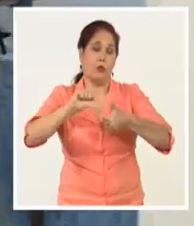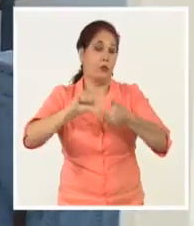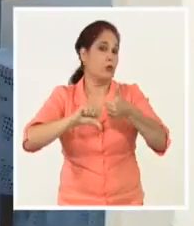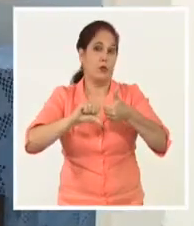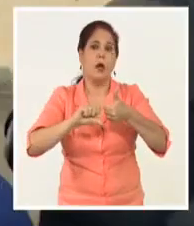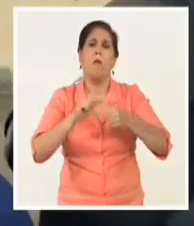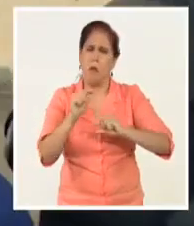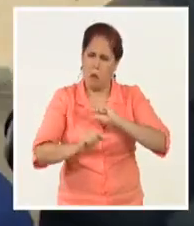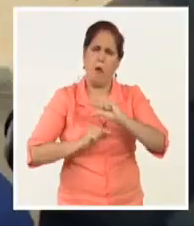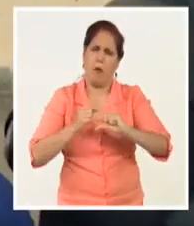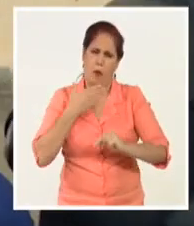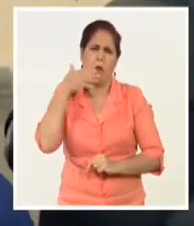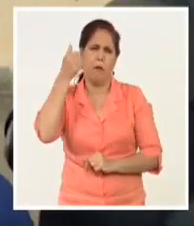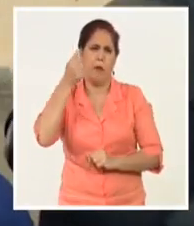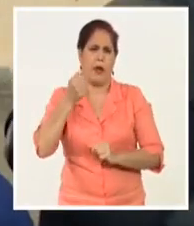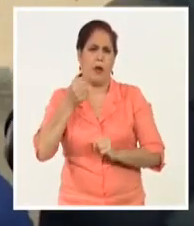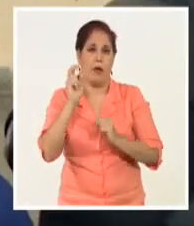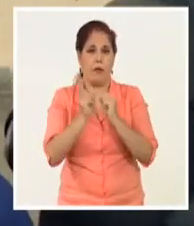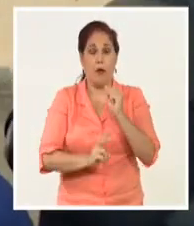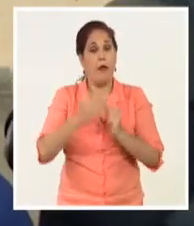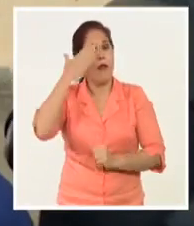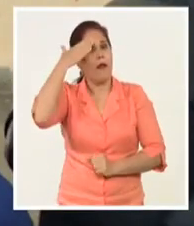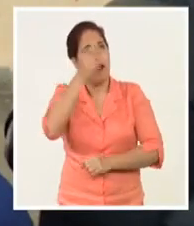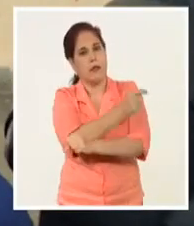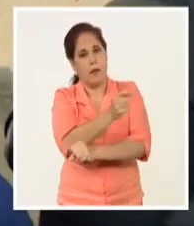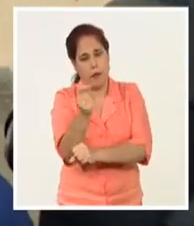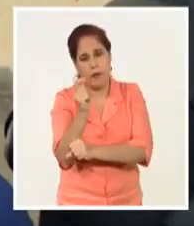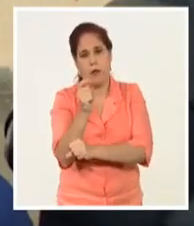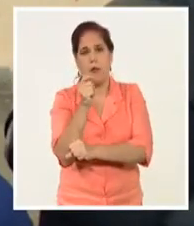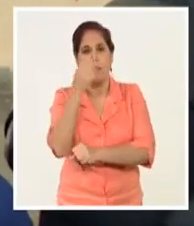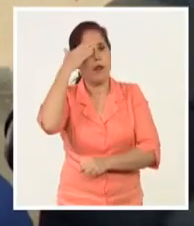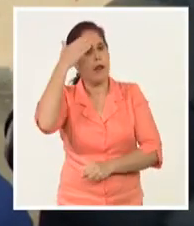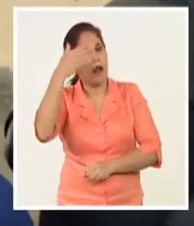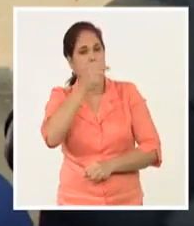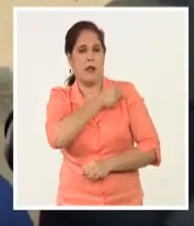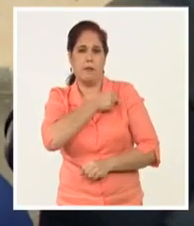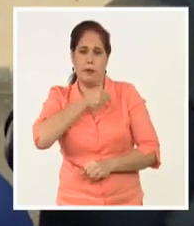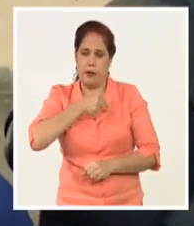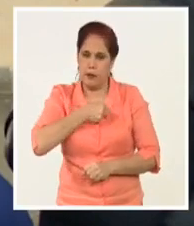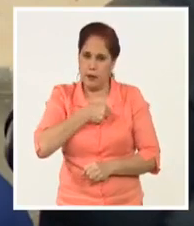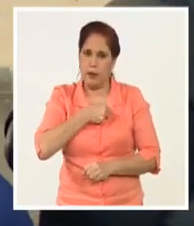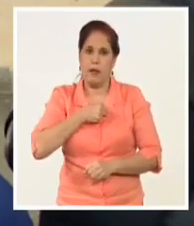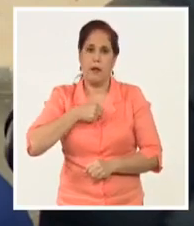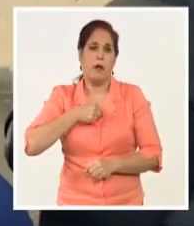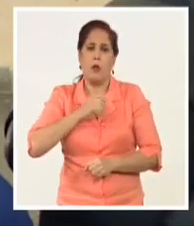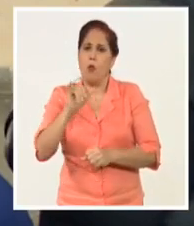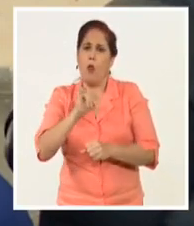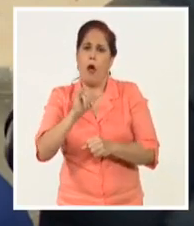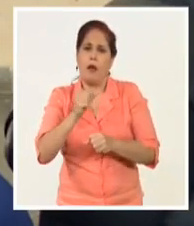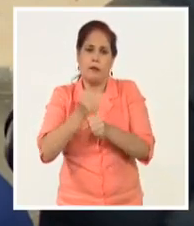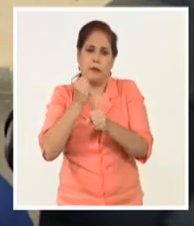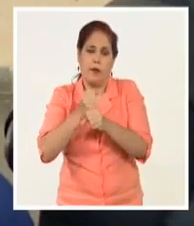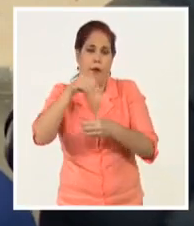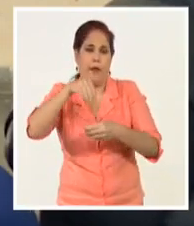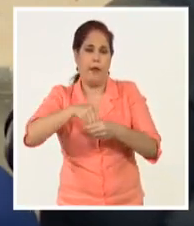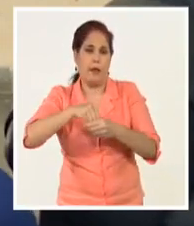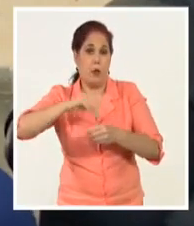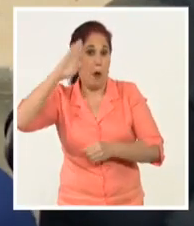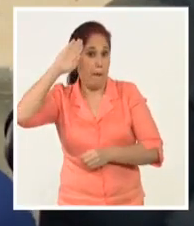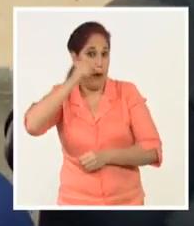ha ido subsanando. Gracias a los profesores, a los oficiales, que a los trabajadores aquí, que han puesto